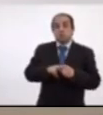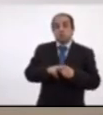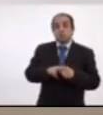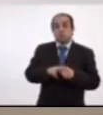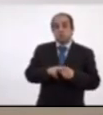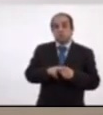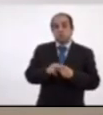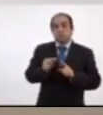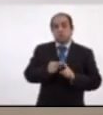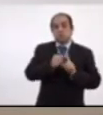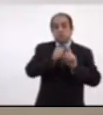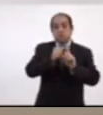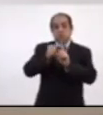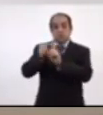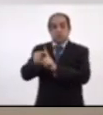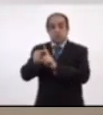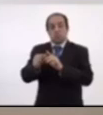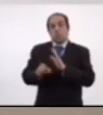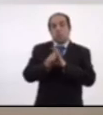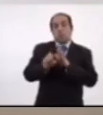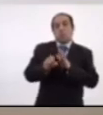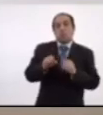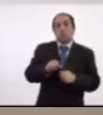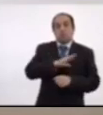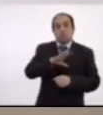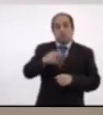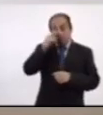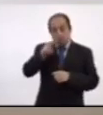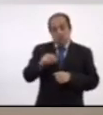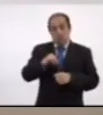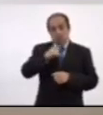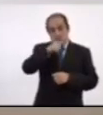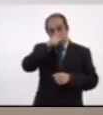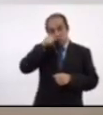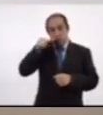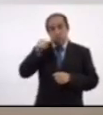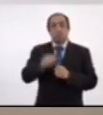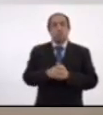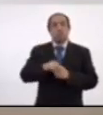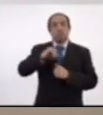hospitales de referencia, que sería el General de México, el Juárez, el GEA,